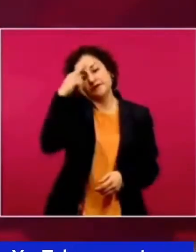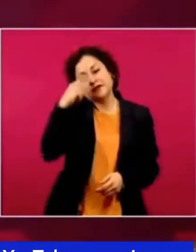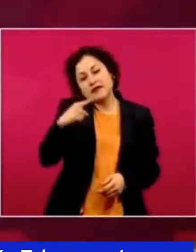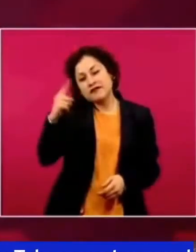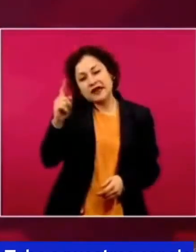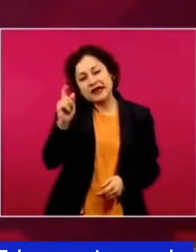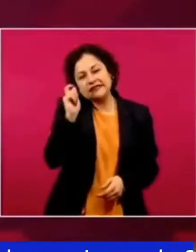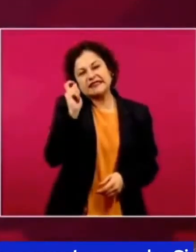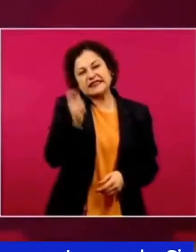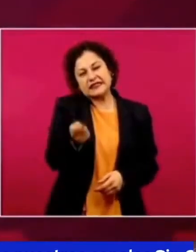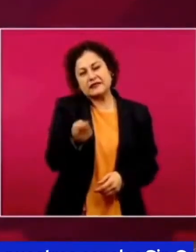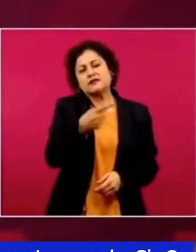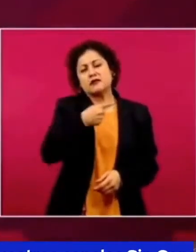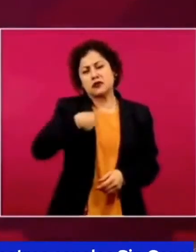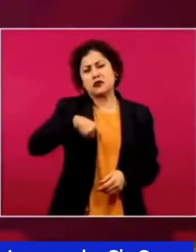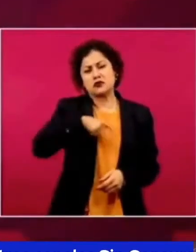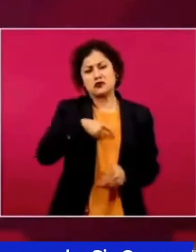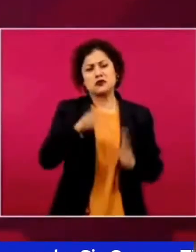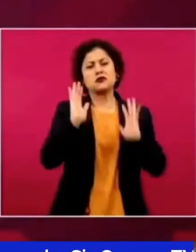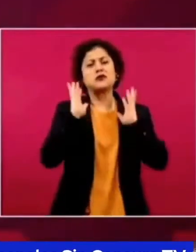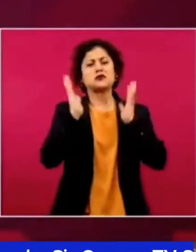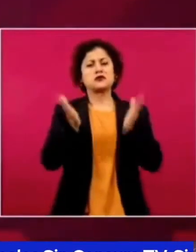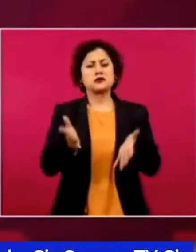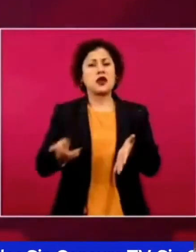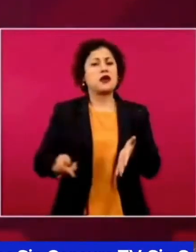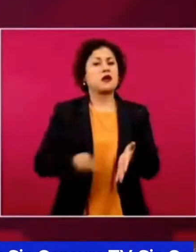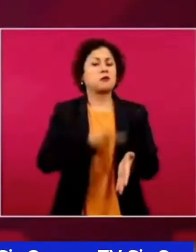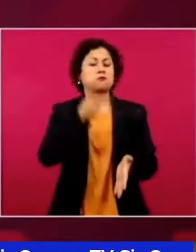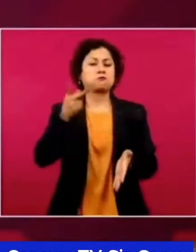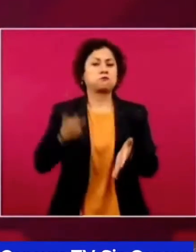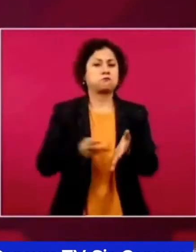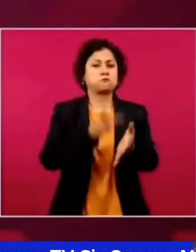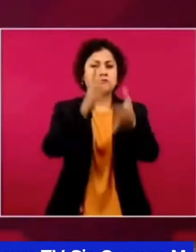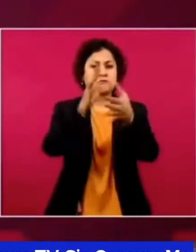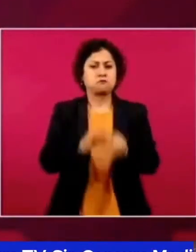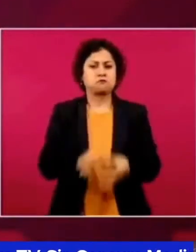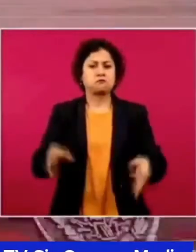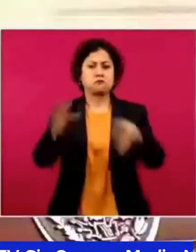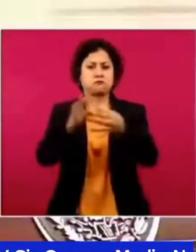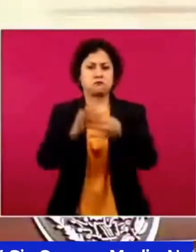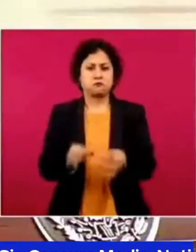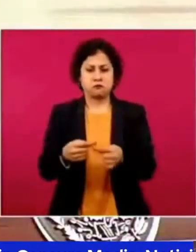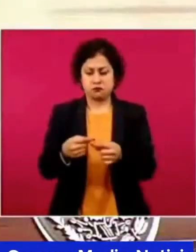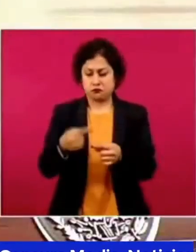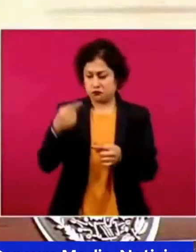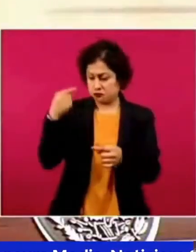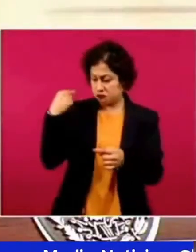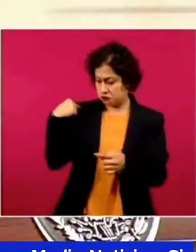hemos hablado de que durante 3 años consecutivos,